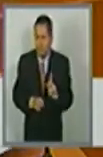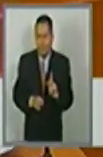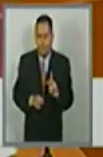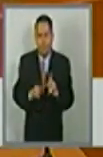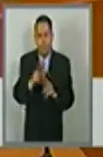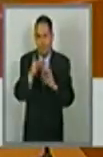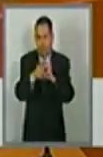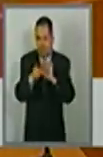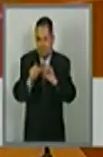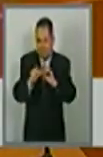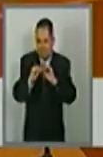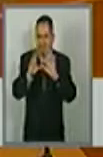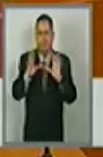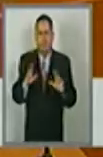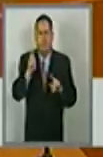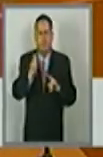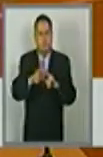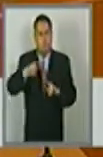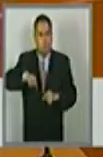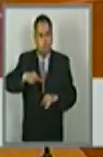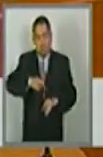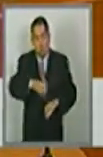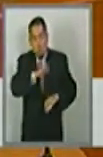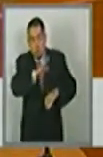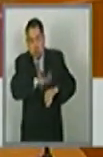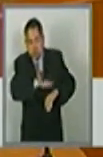para subrayar el alcance del exhorto.